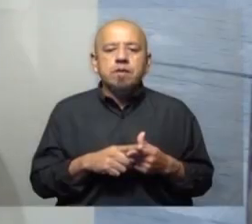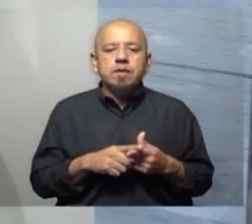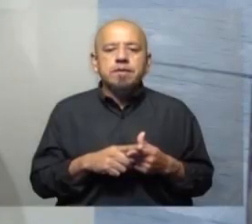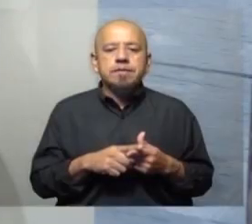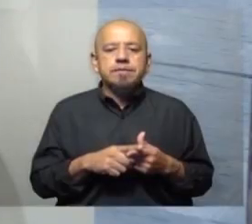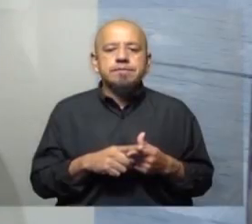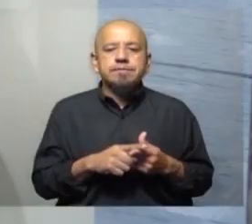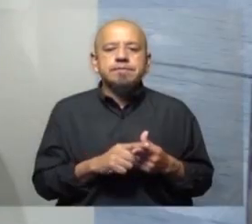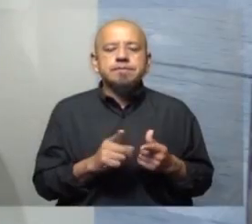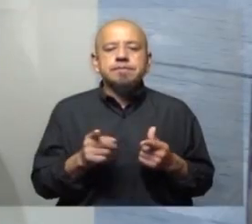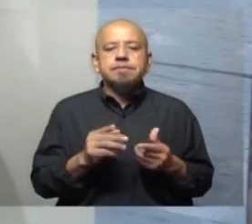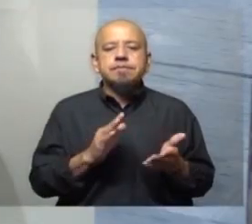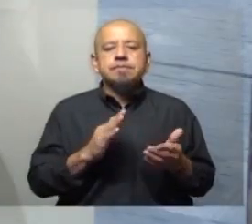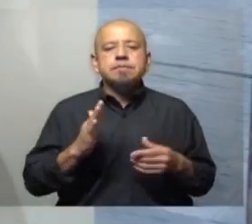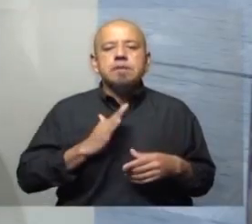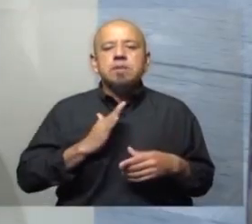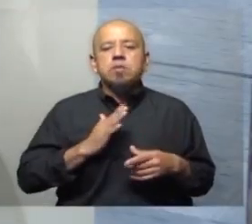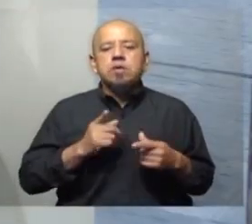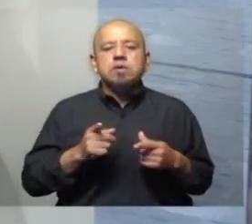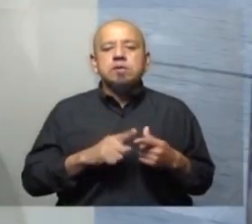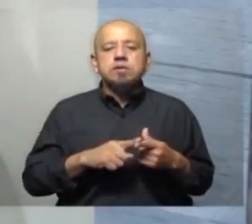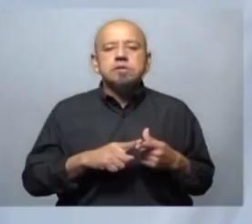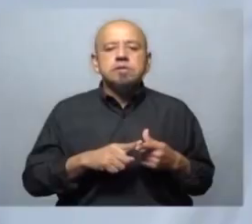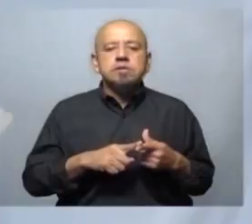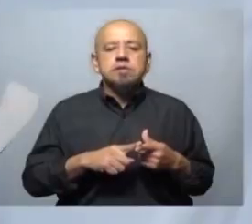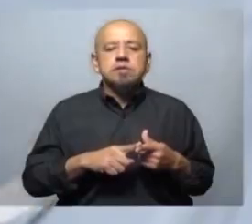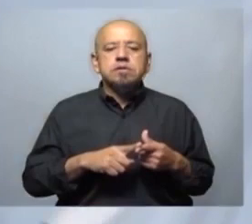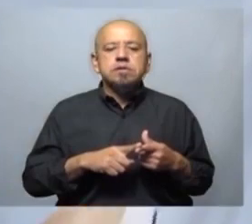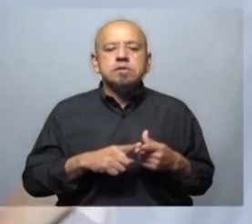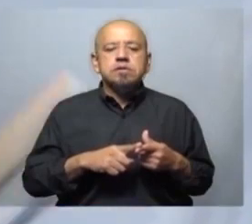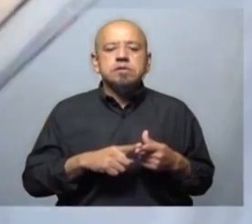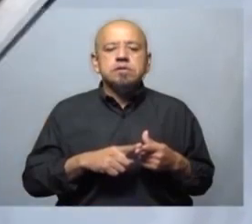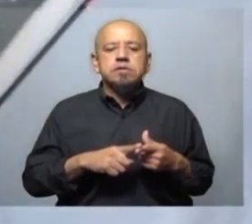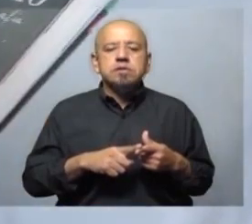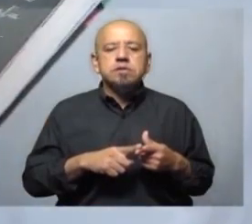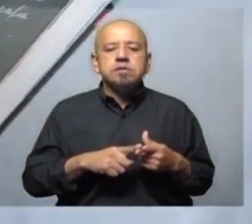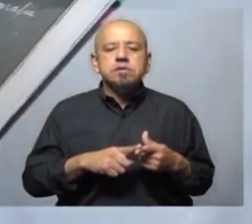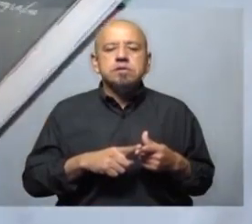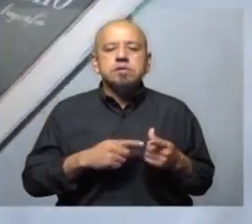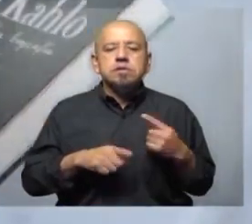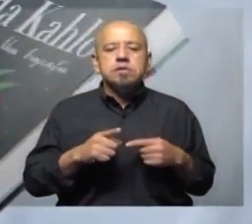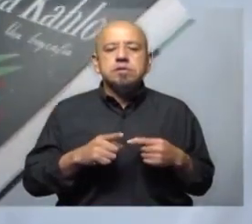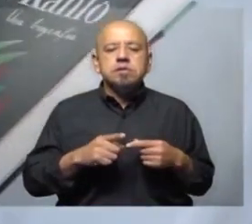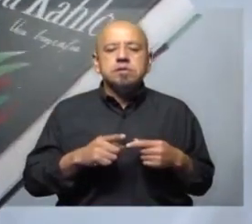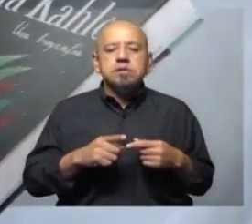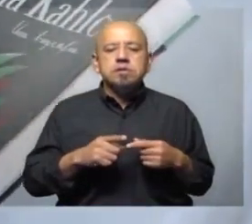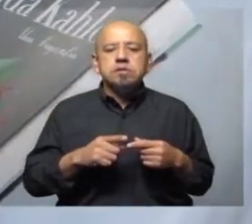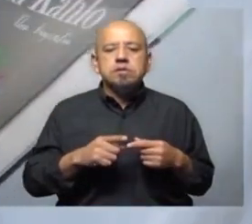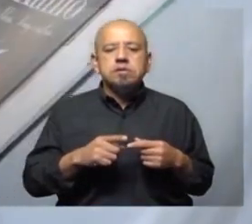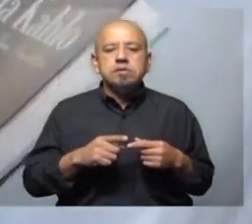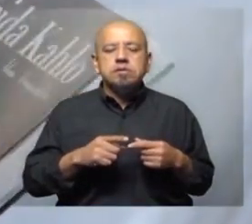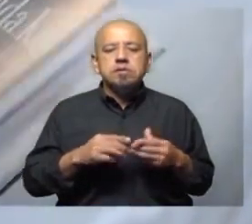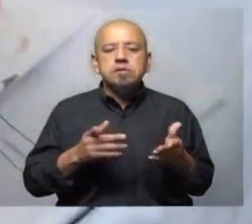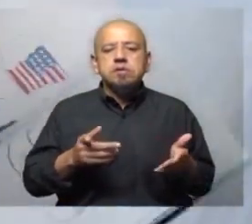a esta mujer María gesell María gesese arrancó con esto es ilustradora es ilustradora Es española